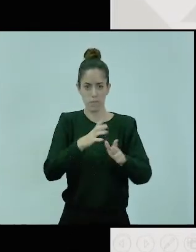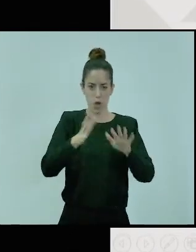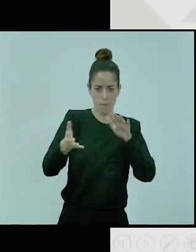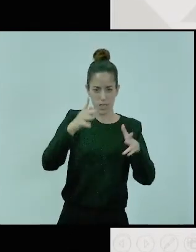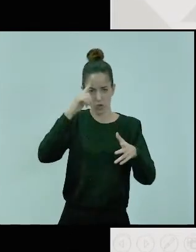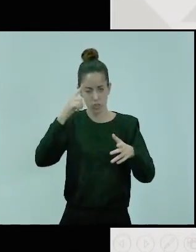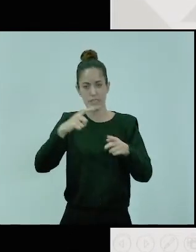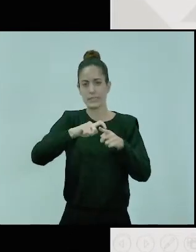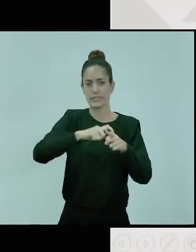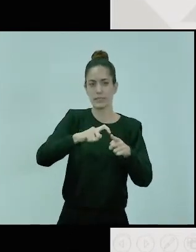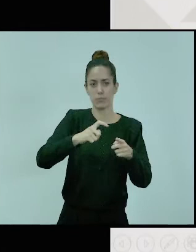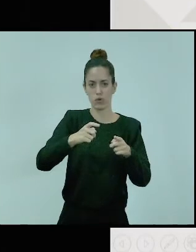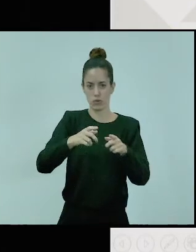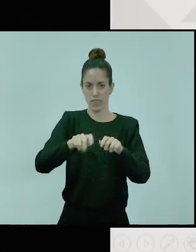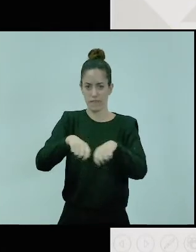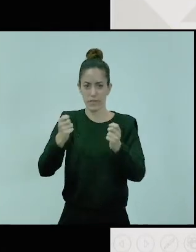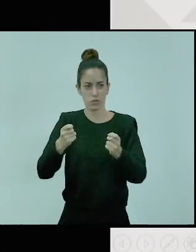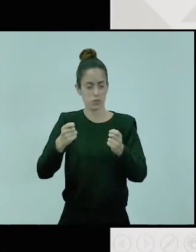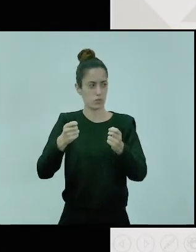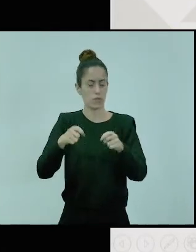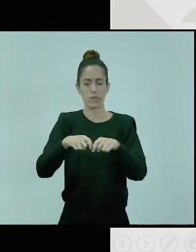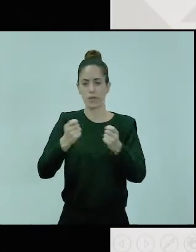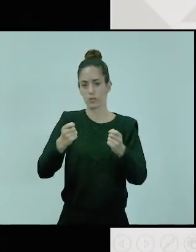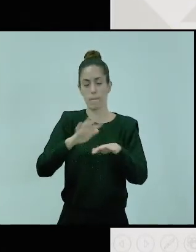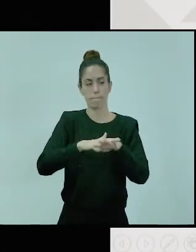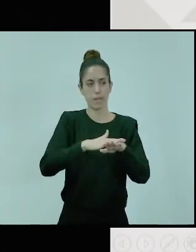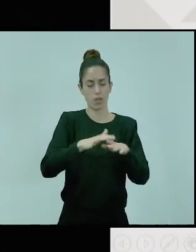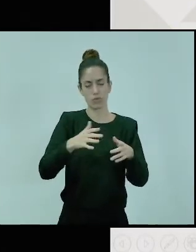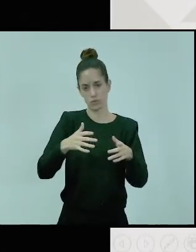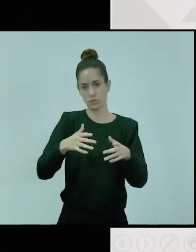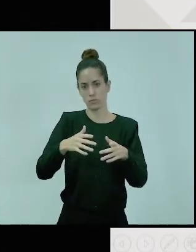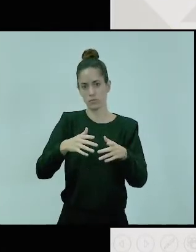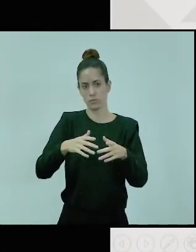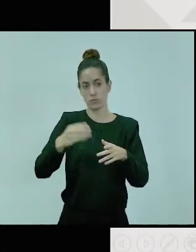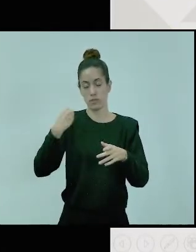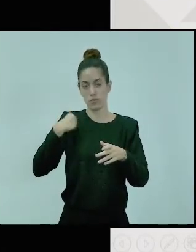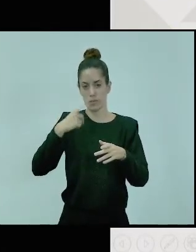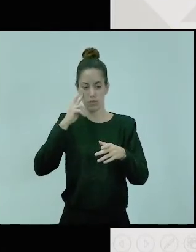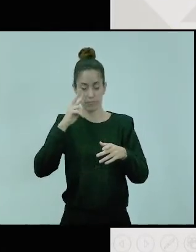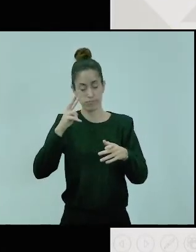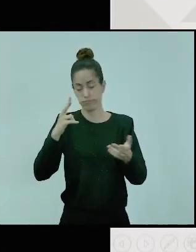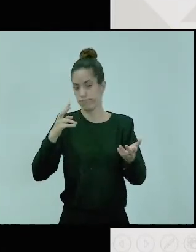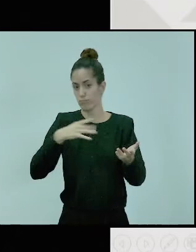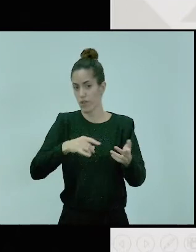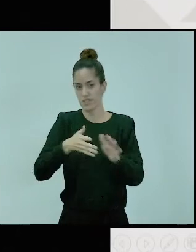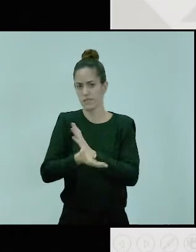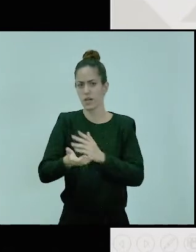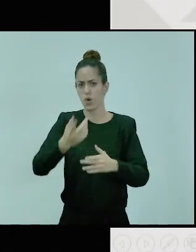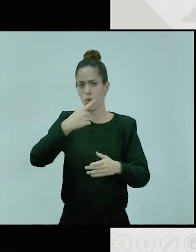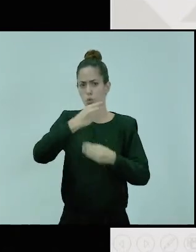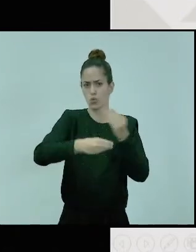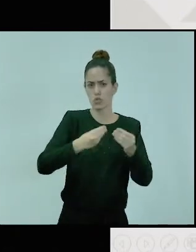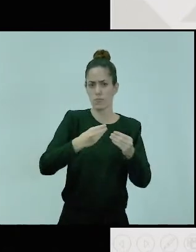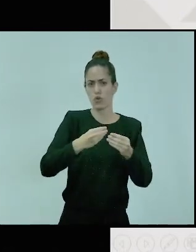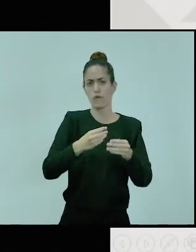el diferente tipo de fractura que aparece a lo largo del mismo. Y utilizamos rosas